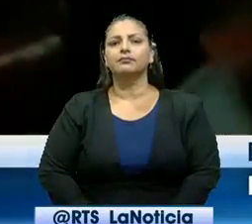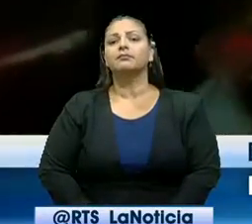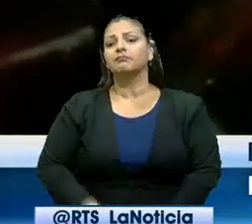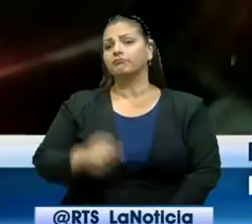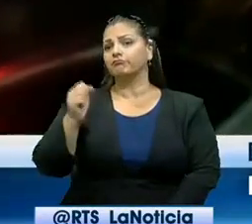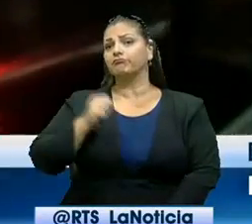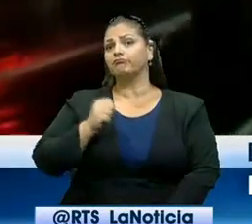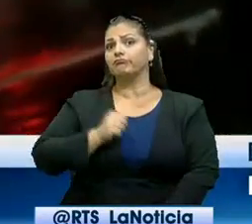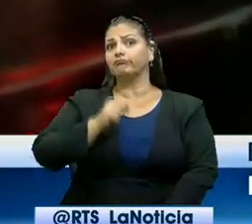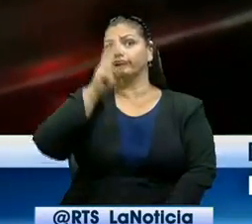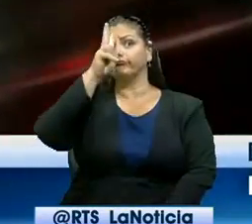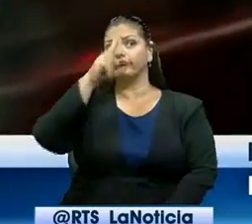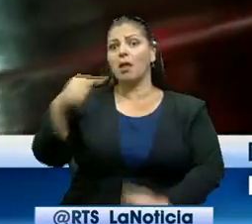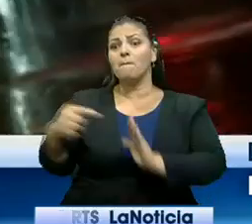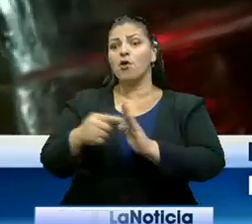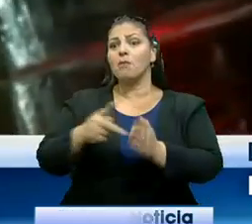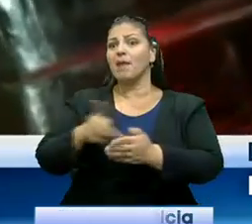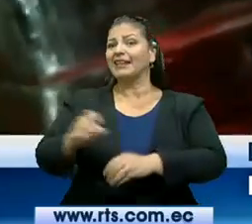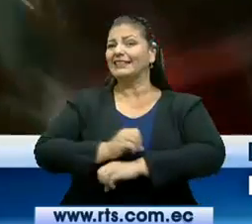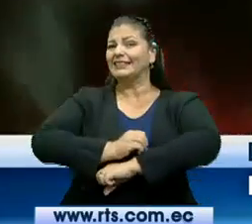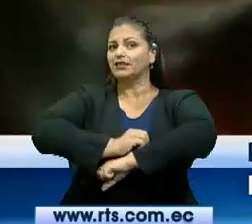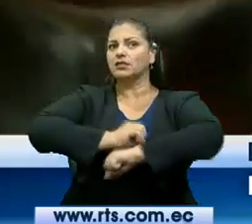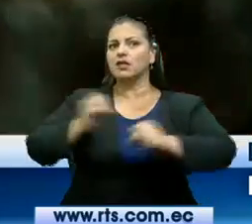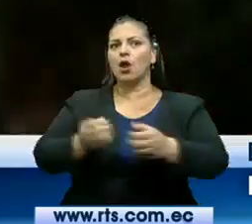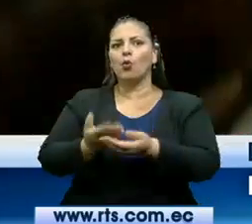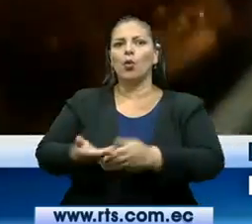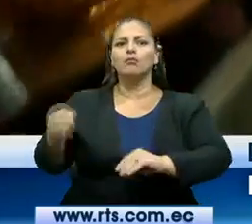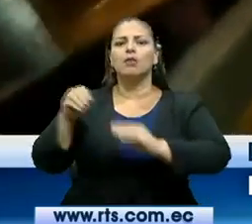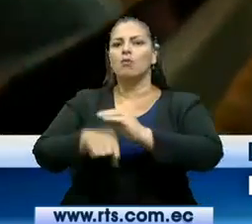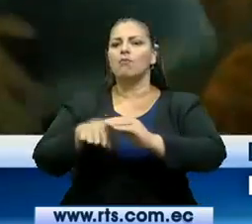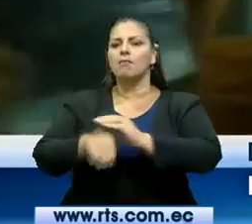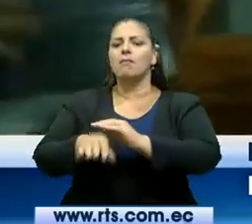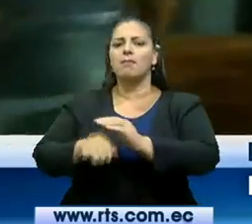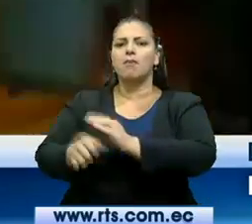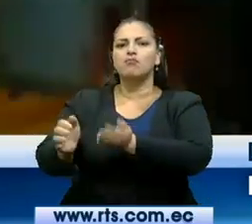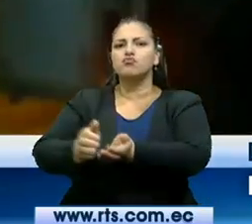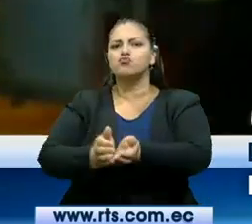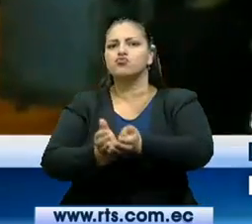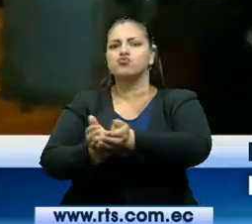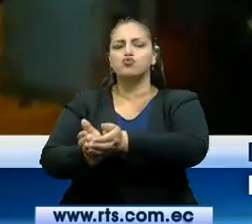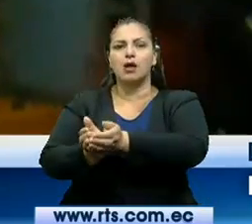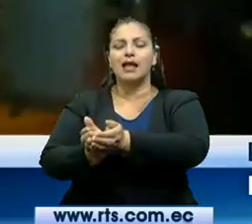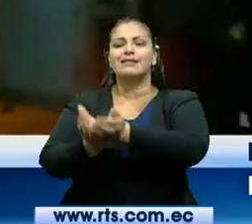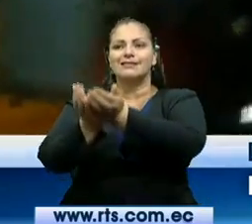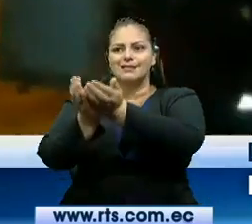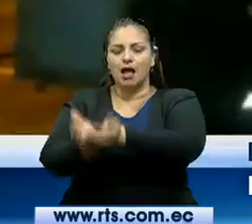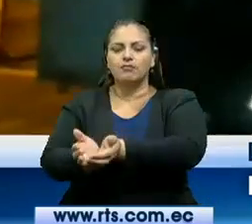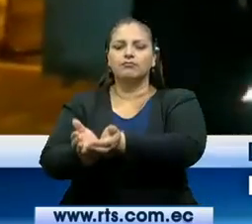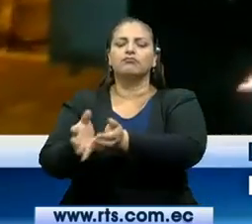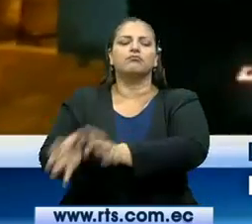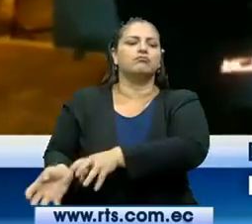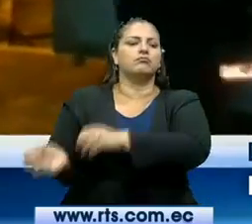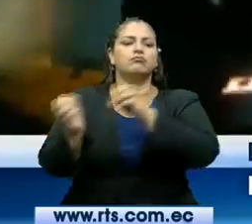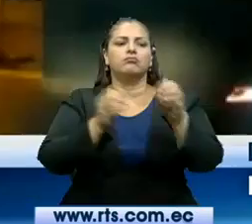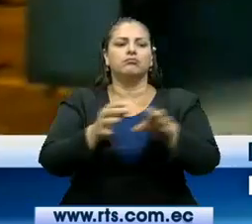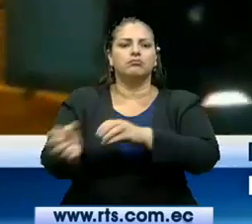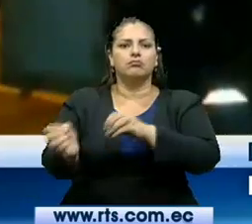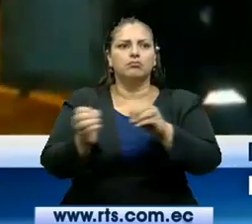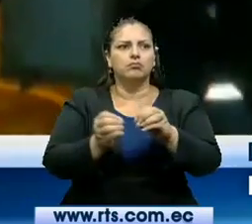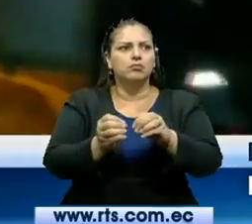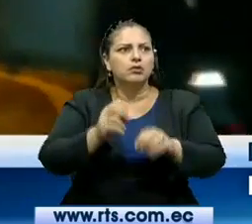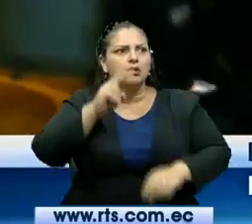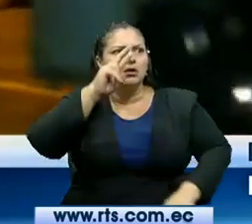paso ilegal y estaban cargando para seguir su camino a las grandes ciudades. Los uniformados decomisaron 42 maletas grandes,